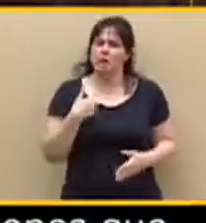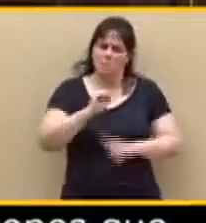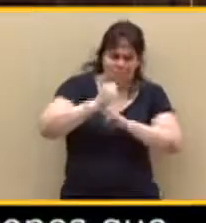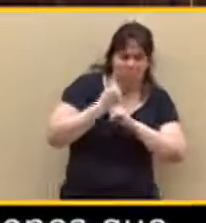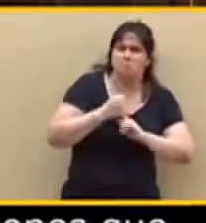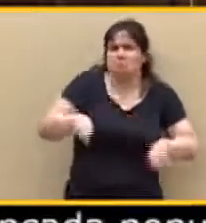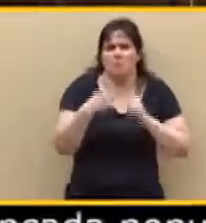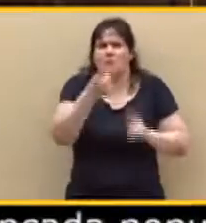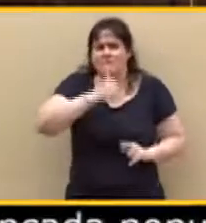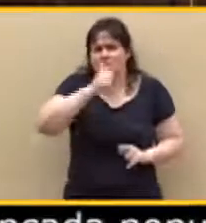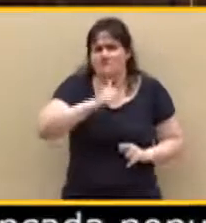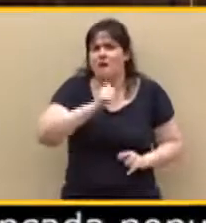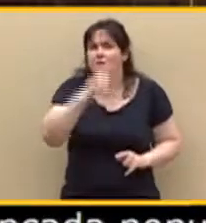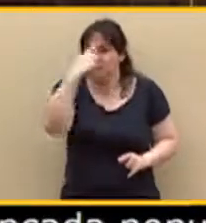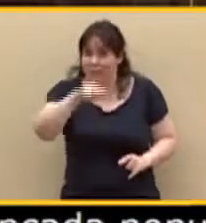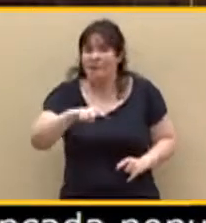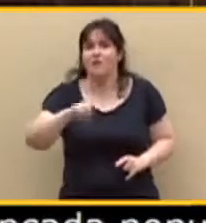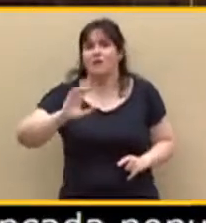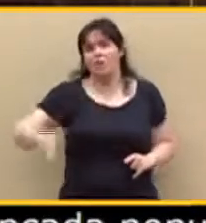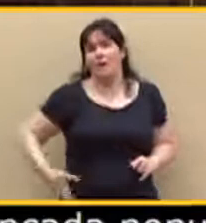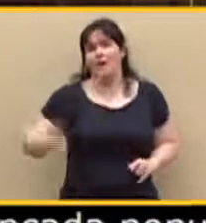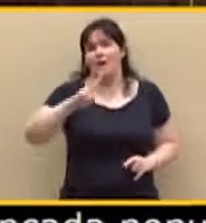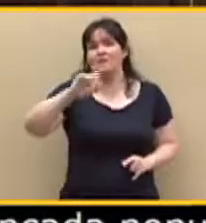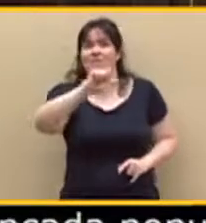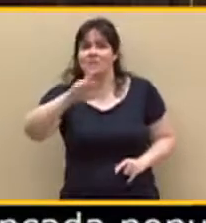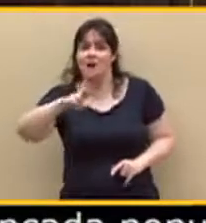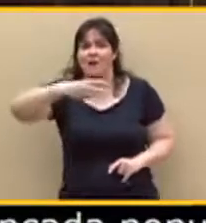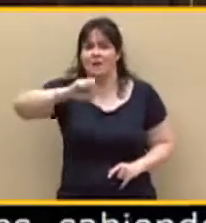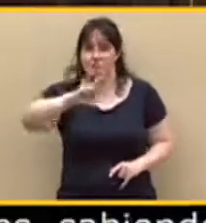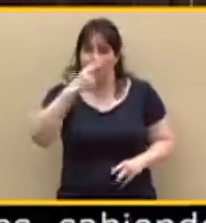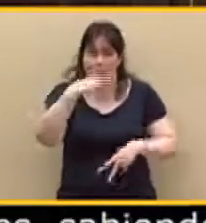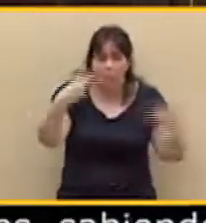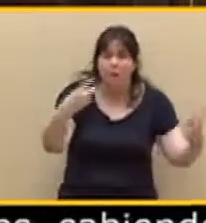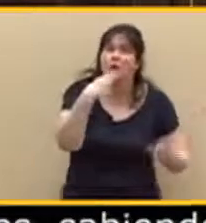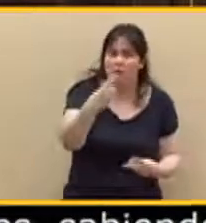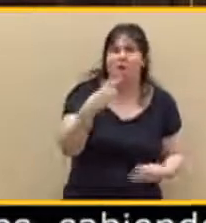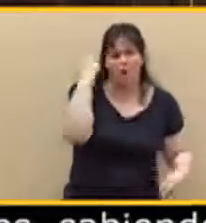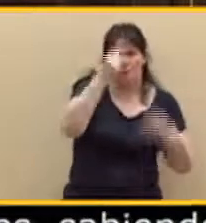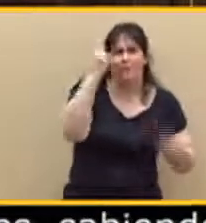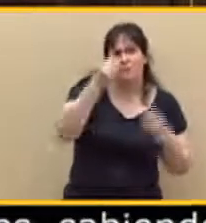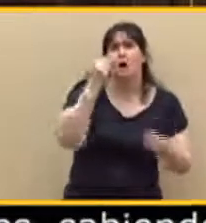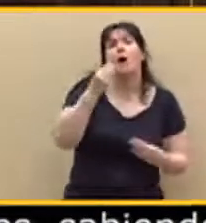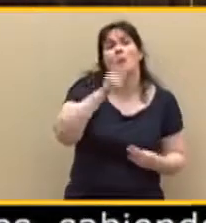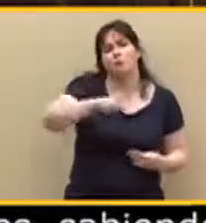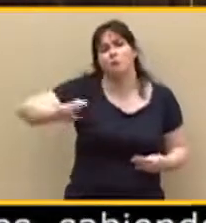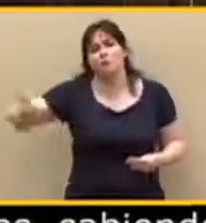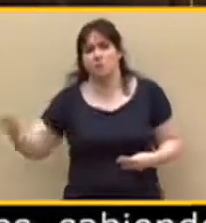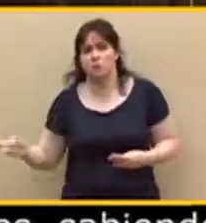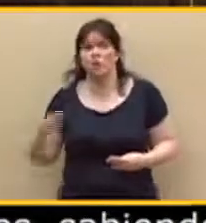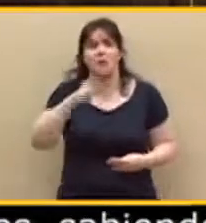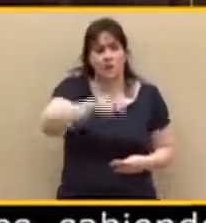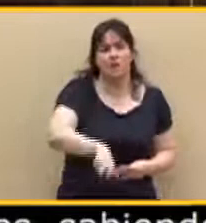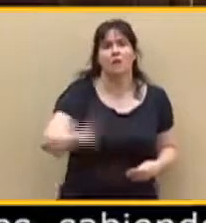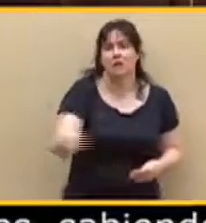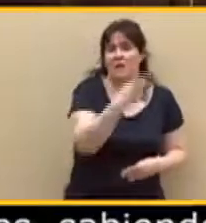que lo que el marqués de Villarmir decía públicamente era lo que pensaban los que mandas. El marqués de Villarmir, imputado en la operación Lezo,